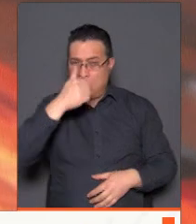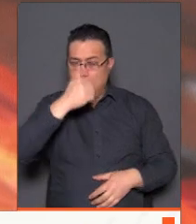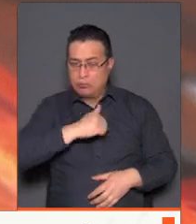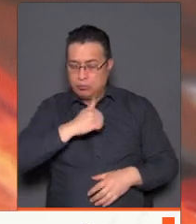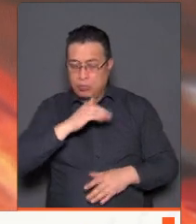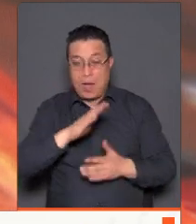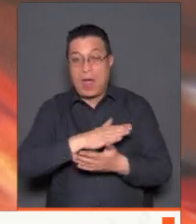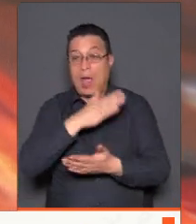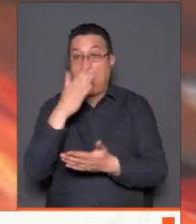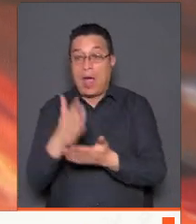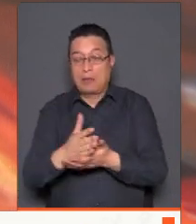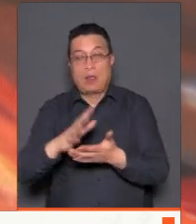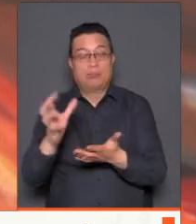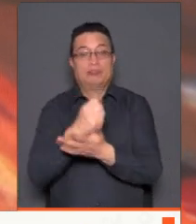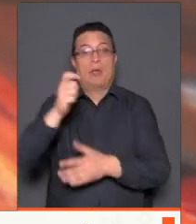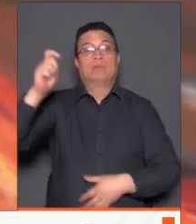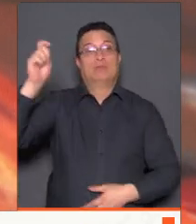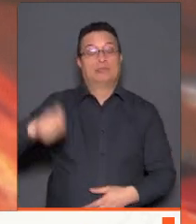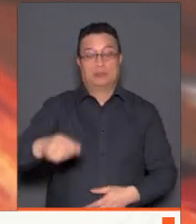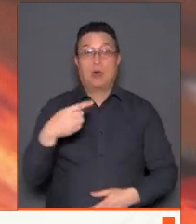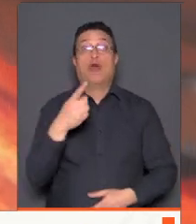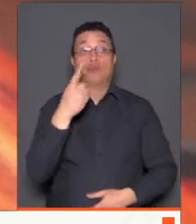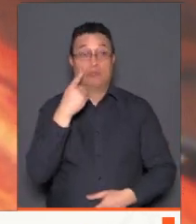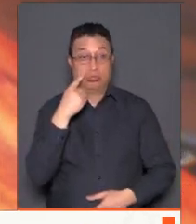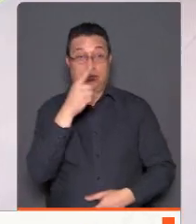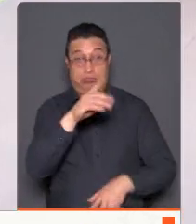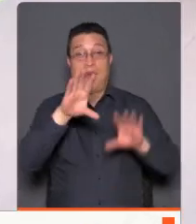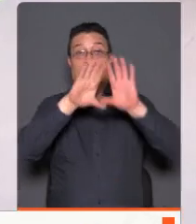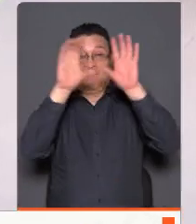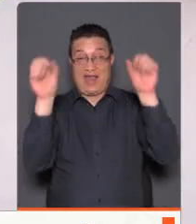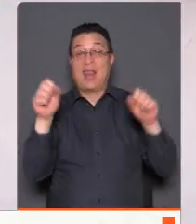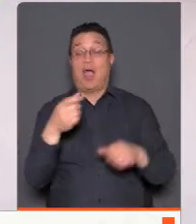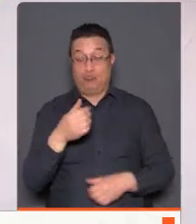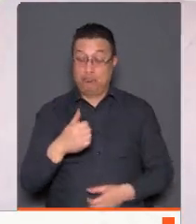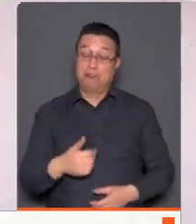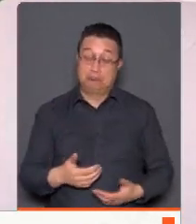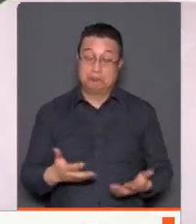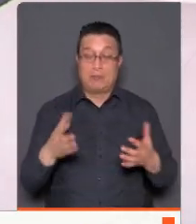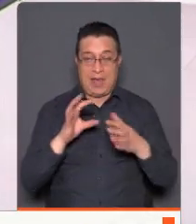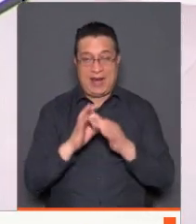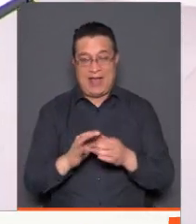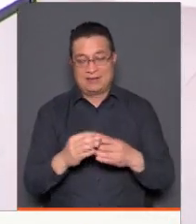que resuelve. Así lo nos conocemos cómo trabaja la Fiscalía. Así es. Gracias, Patricio, que estés muy bien. Tú también.